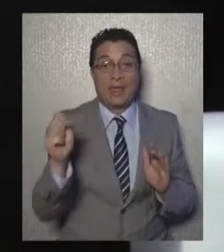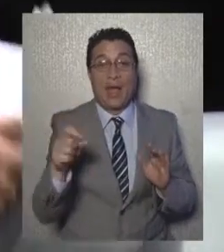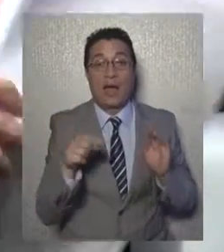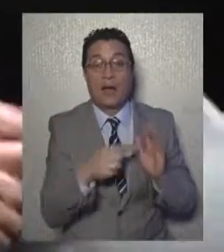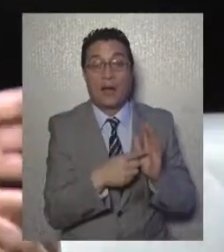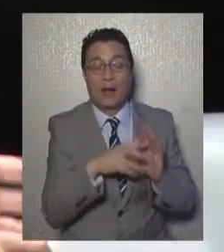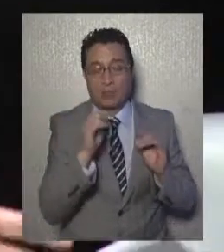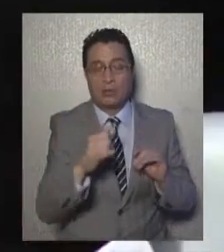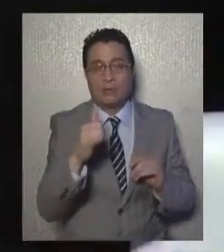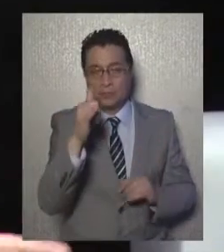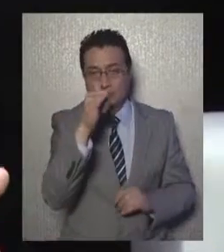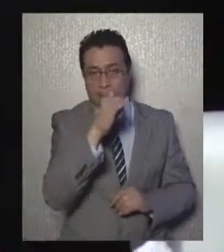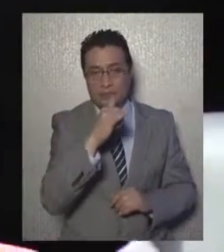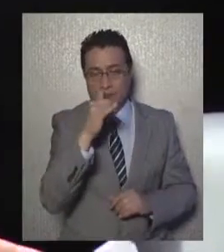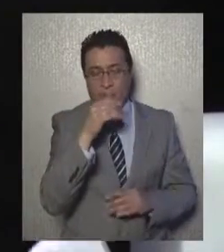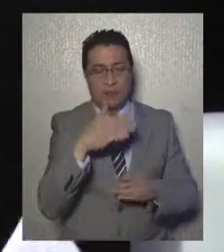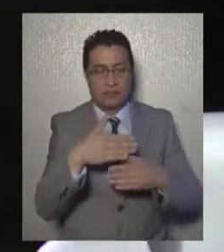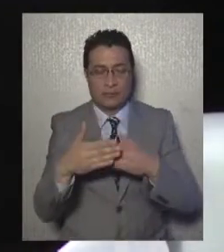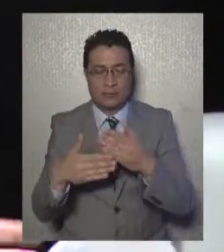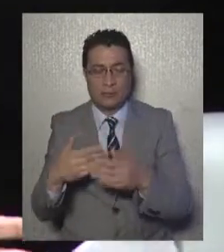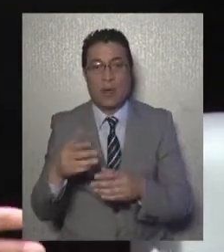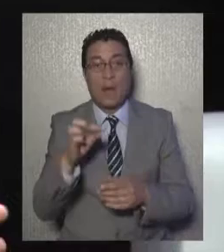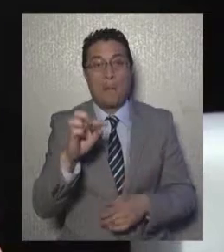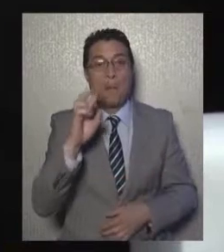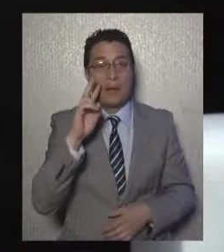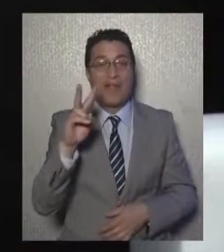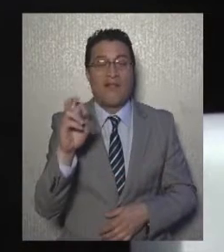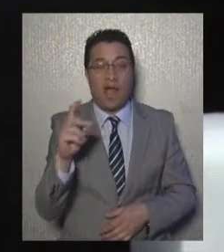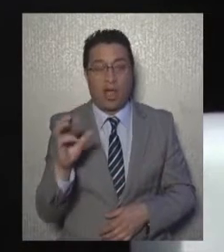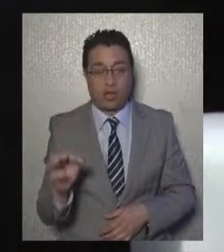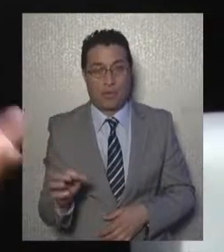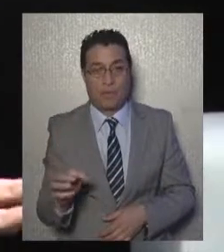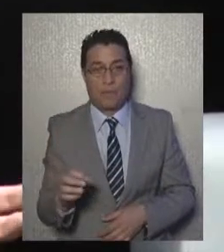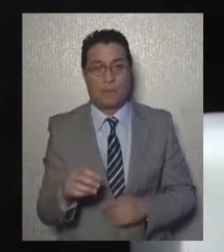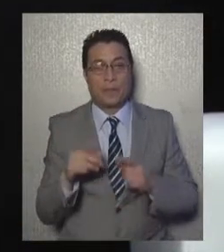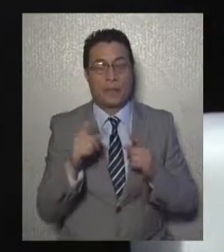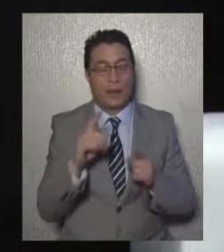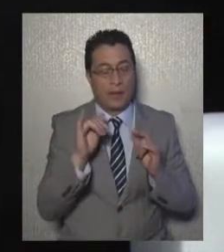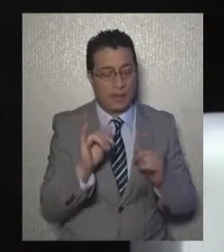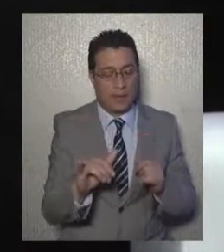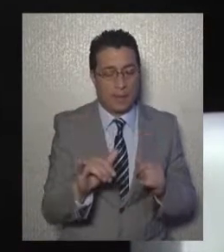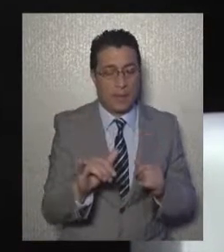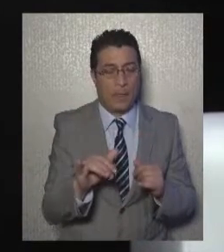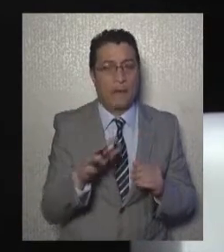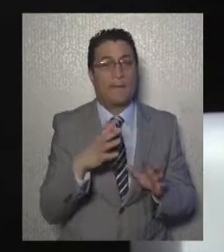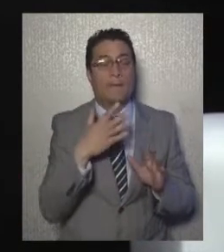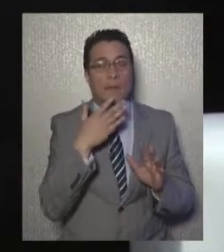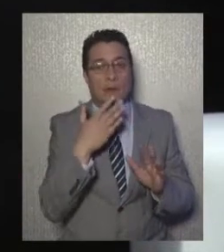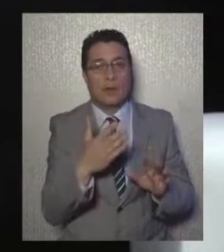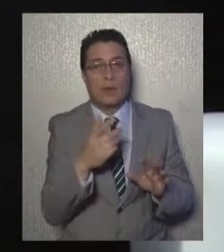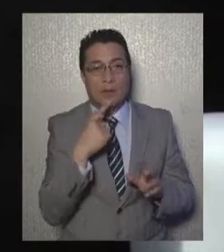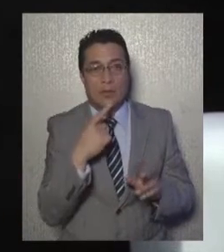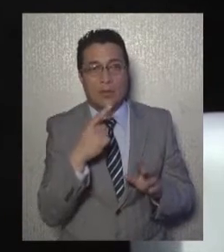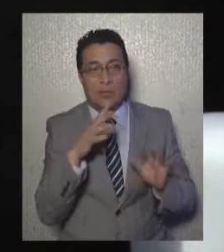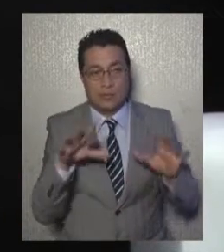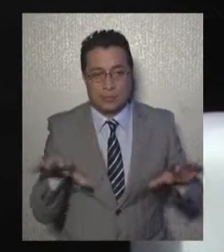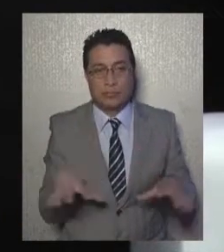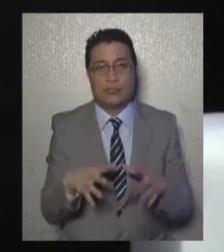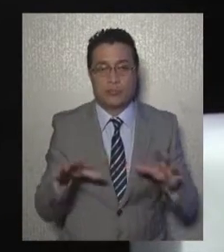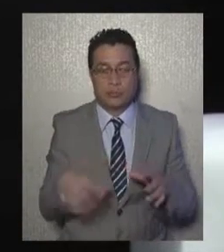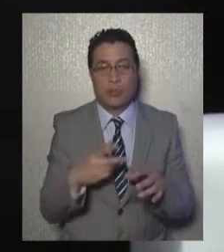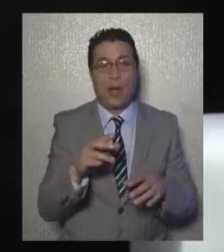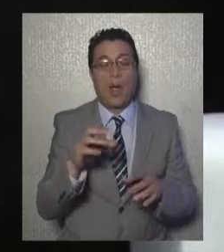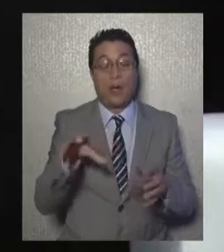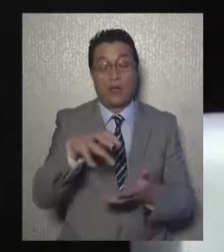a ensuciar un poco las dinámicas del sector privado, y que distraen tal vez los esfuerzos que debiera estar haciendo el sector